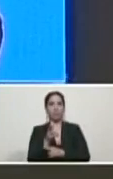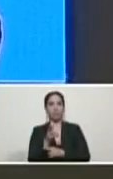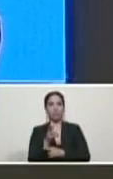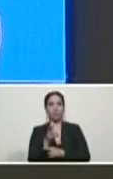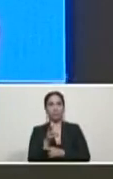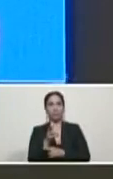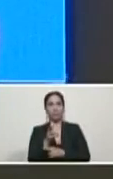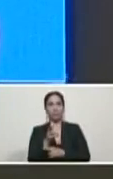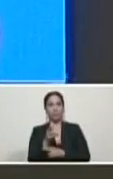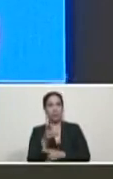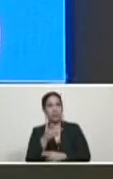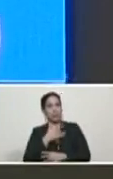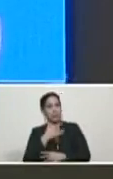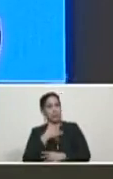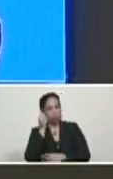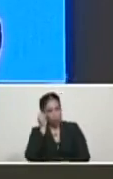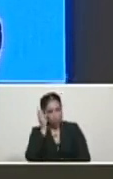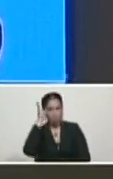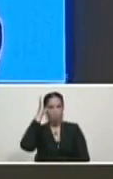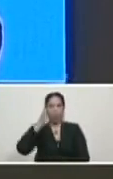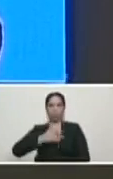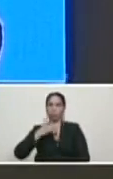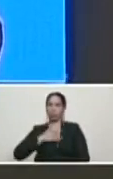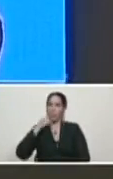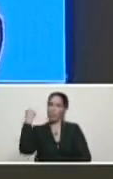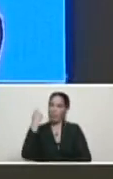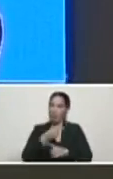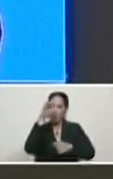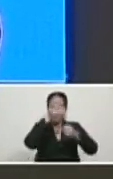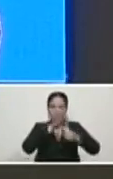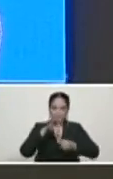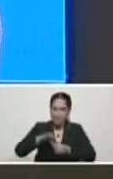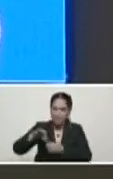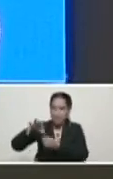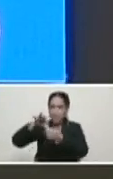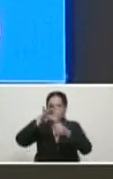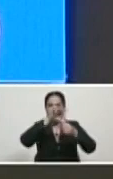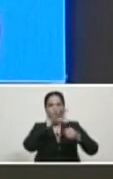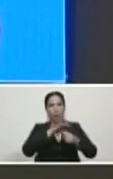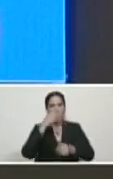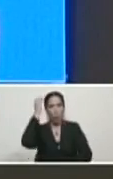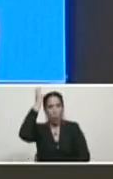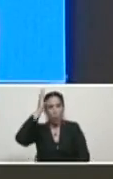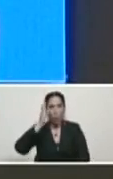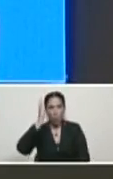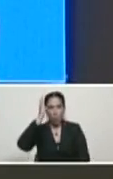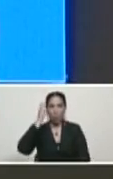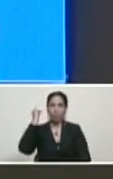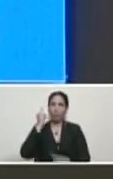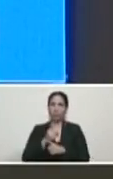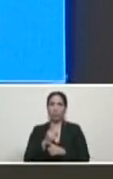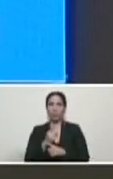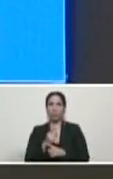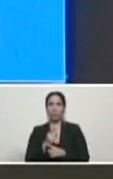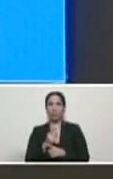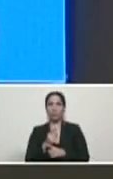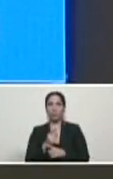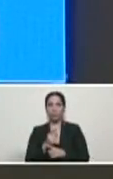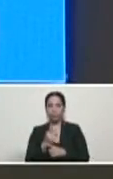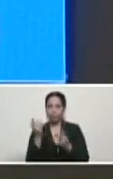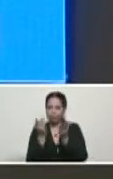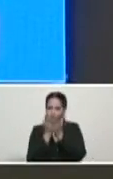El sentimiento, la conciencia, hay que cultivarlo con conocimiento, con